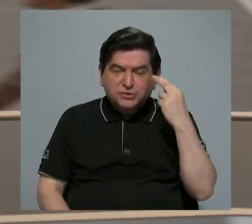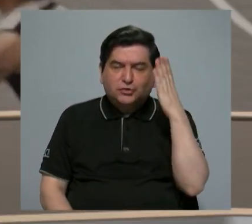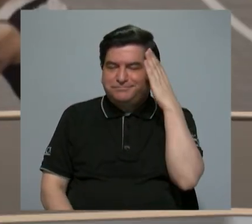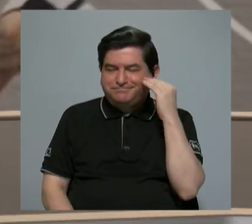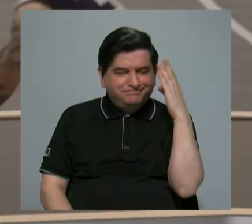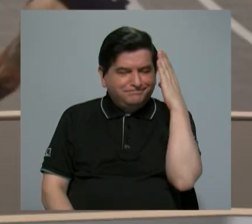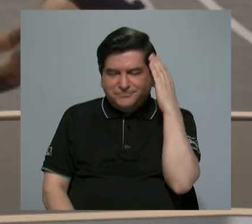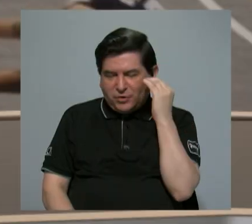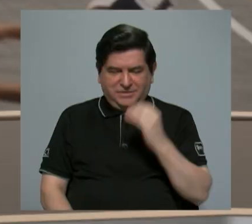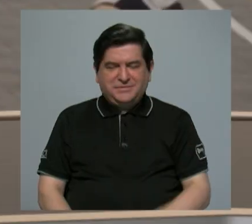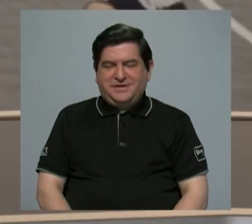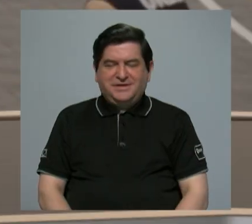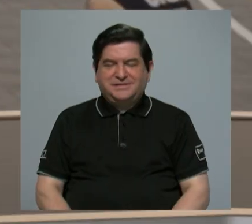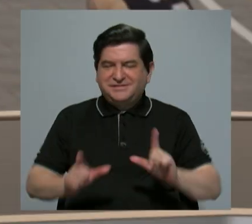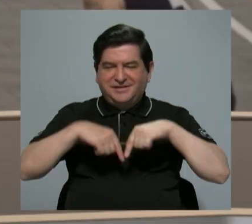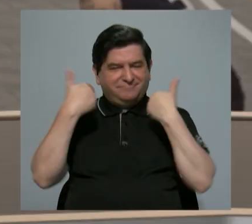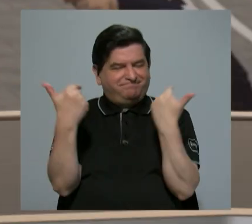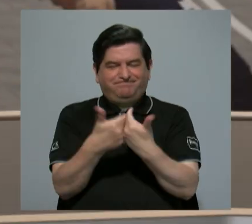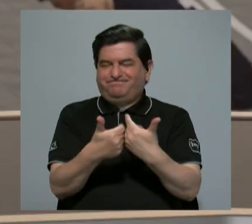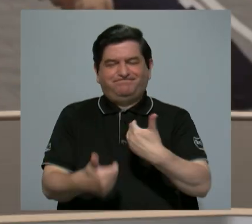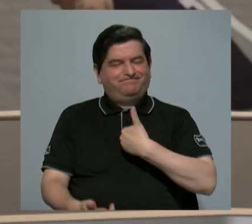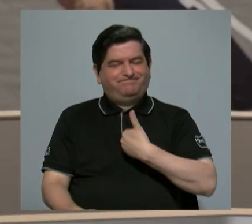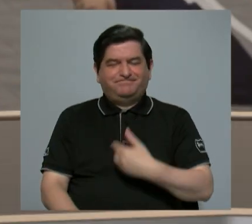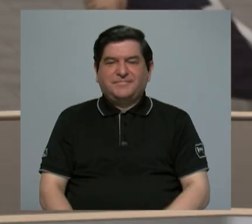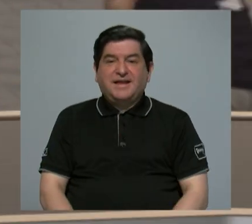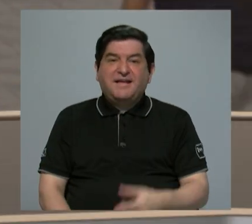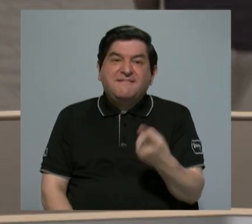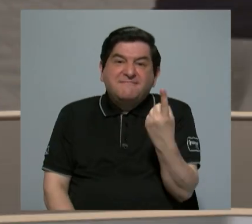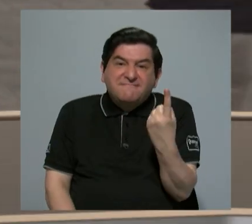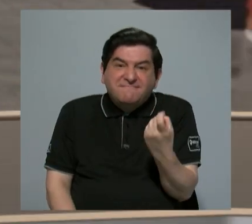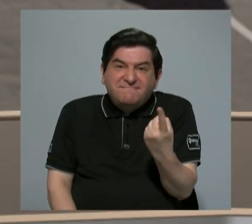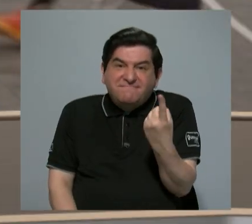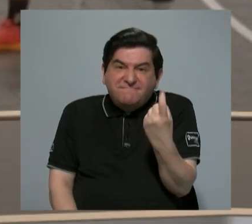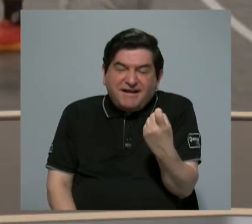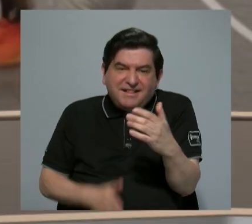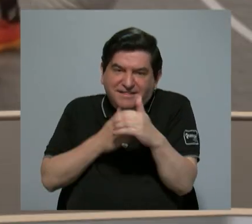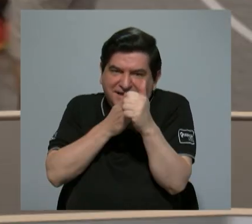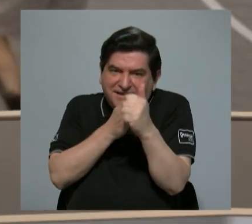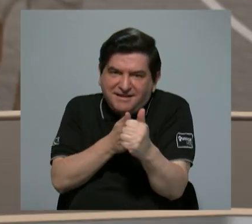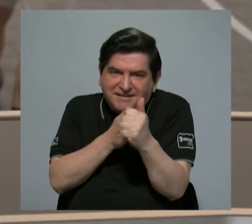experiencia que no tiene el grupo, ¿verdad? Falta